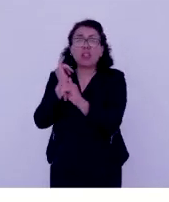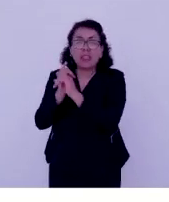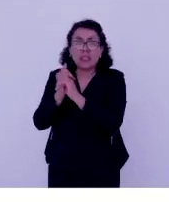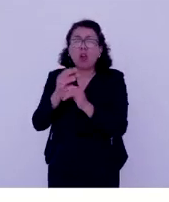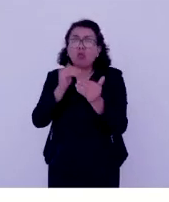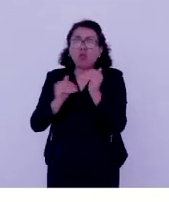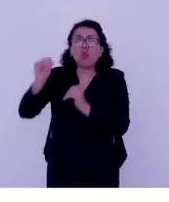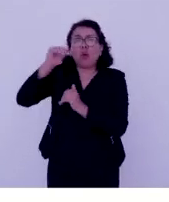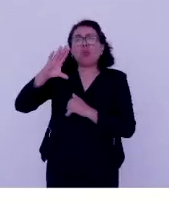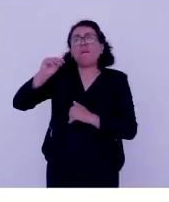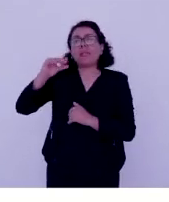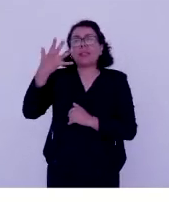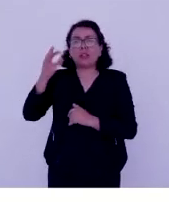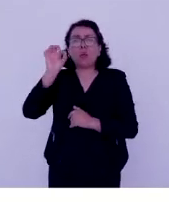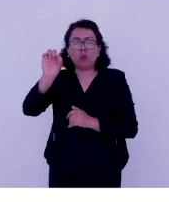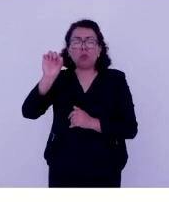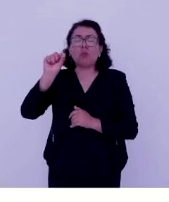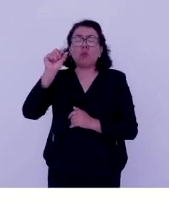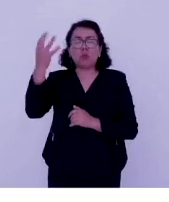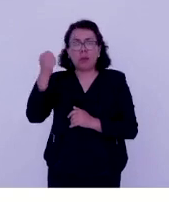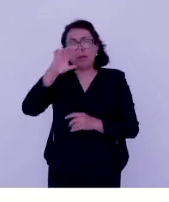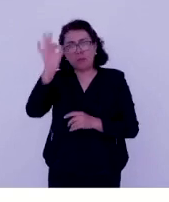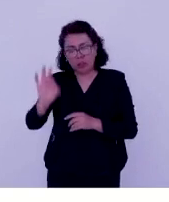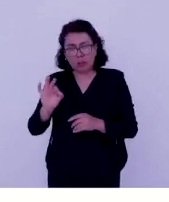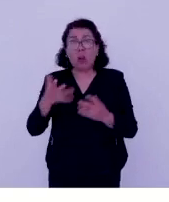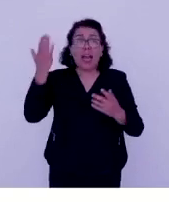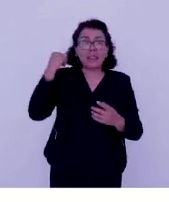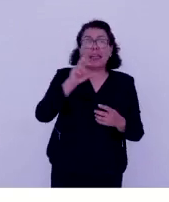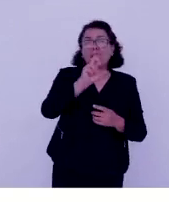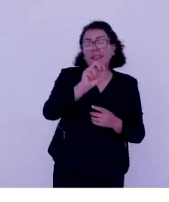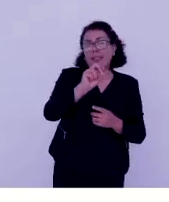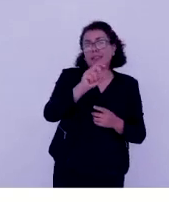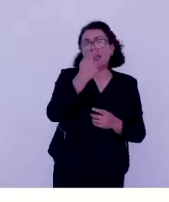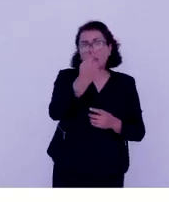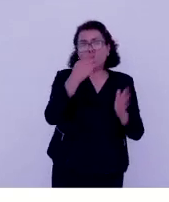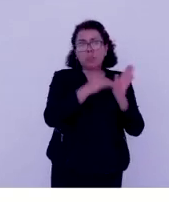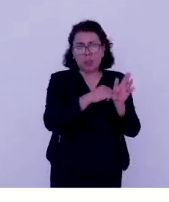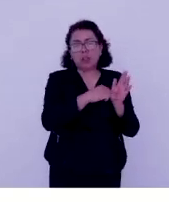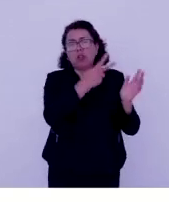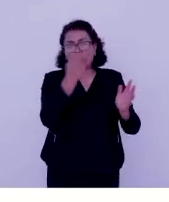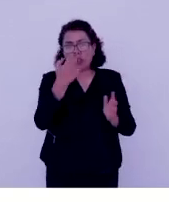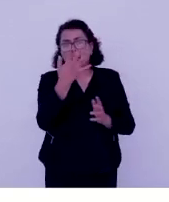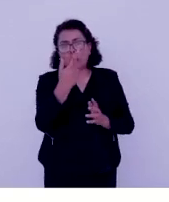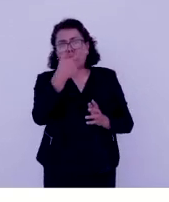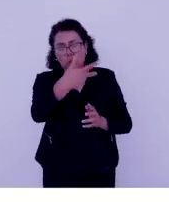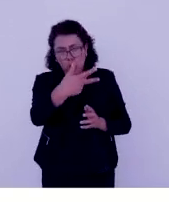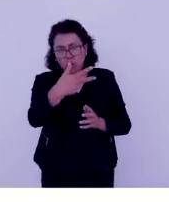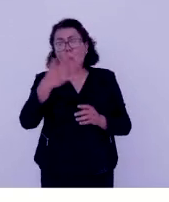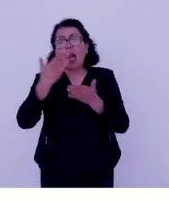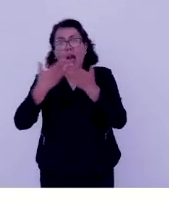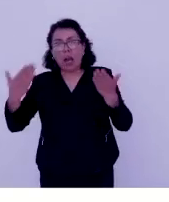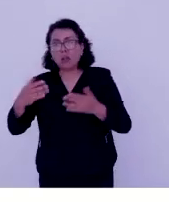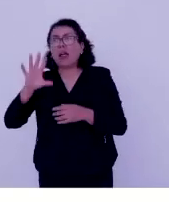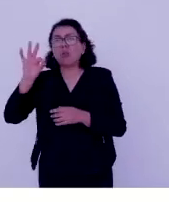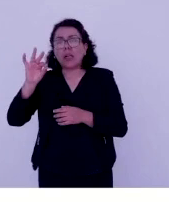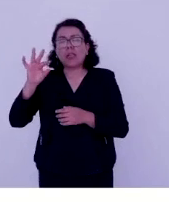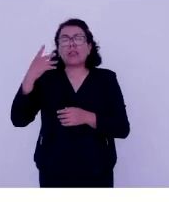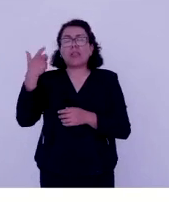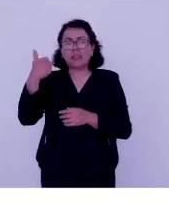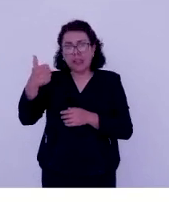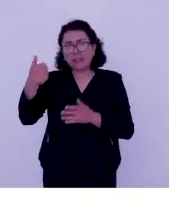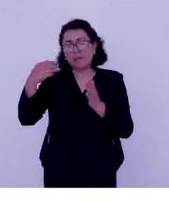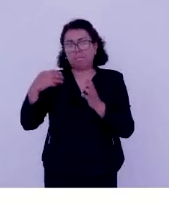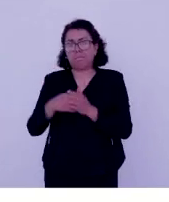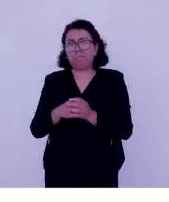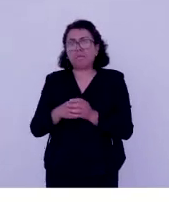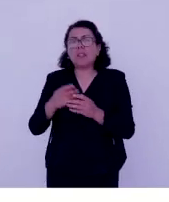45.9 por ya que pasó de 31,28 a 45605